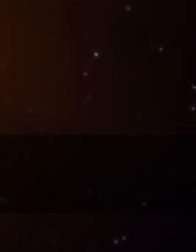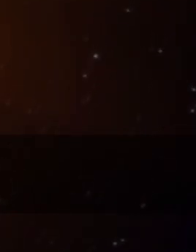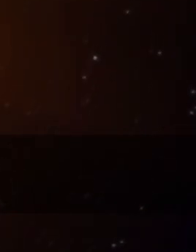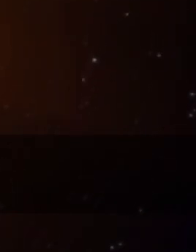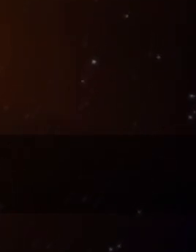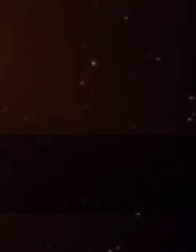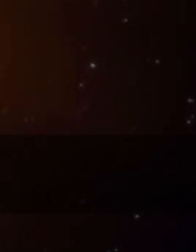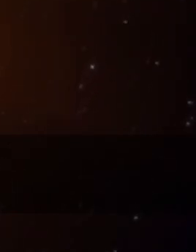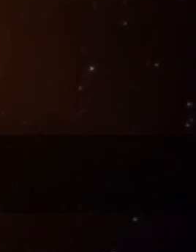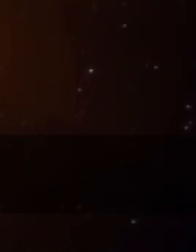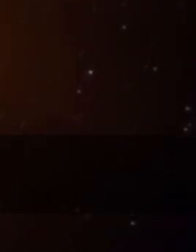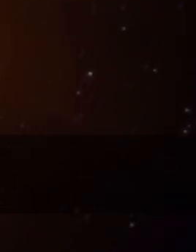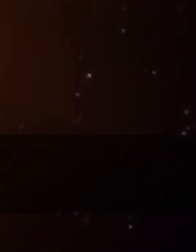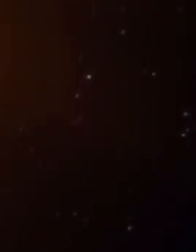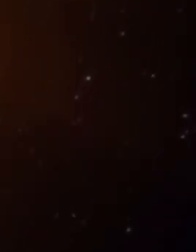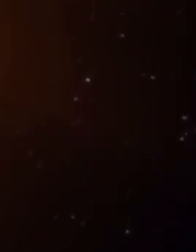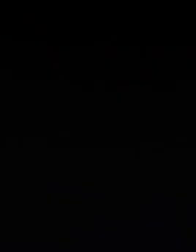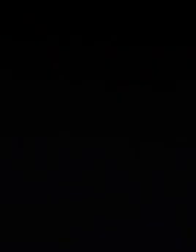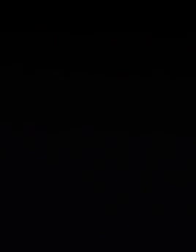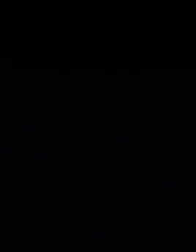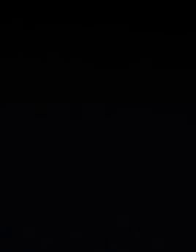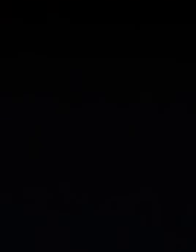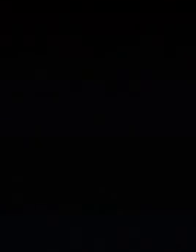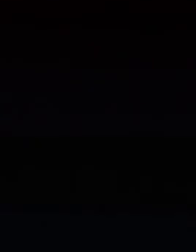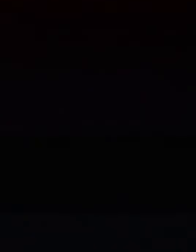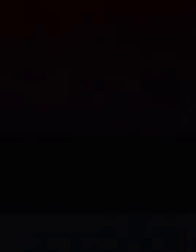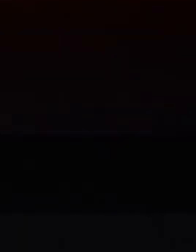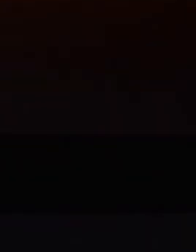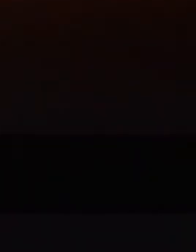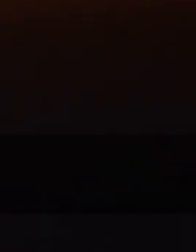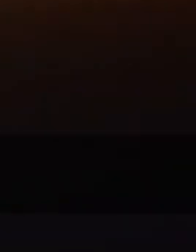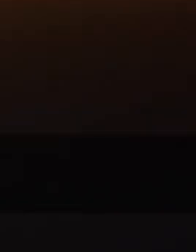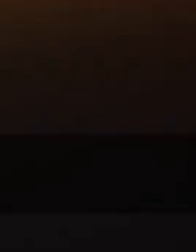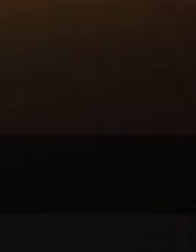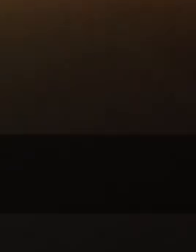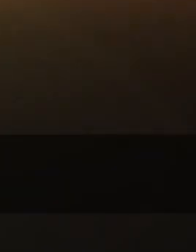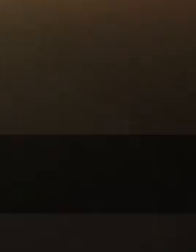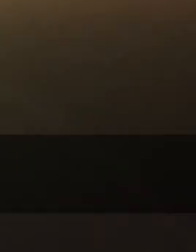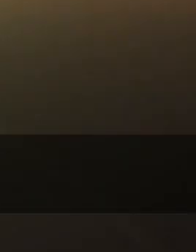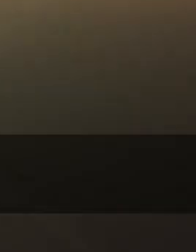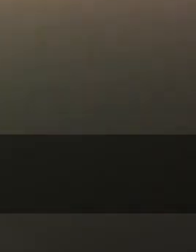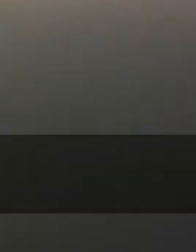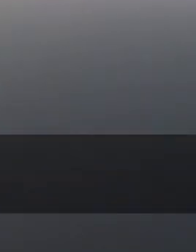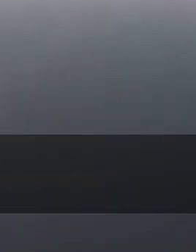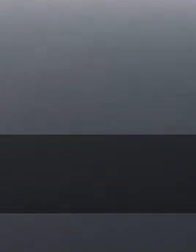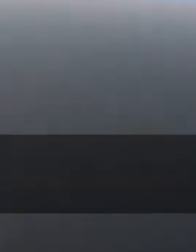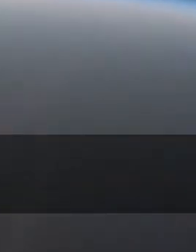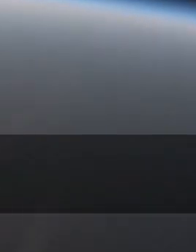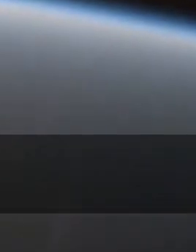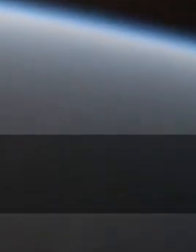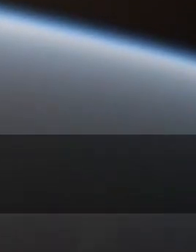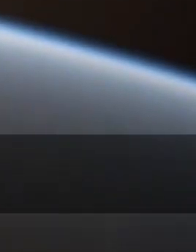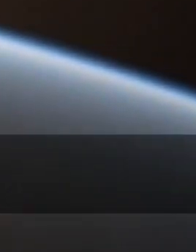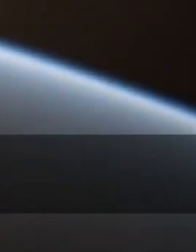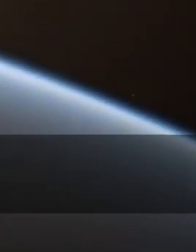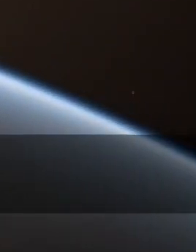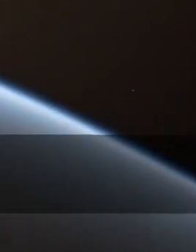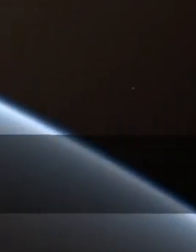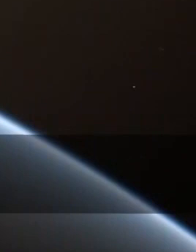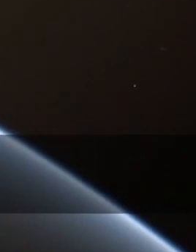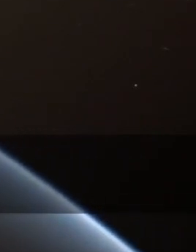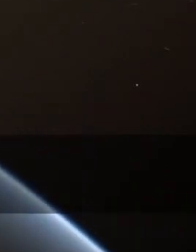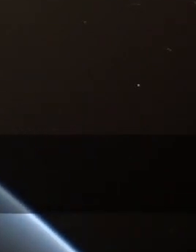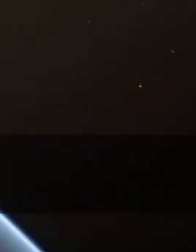filtered through the planet's atmosphere. The atmosphere was found to be either mostly water in the form of